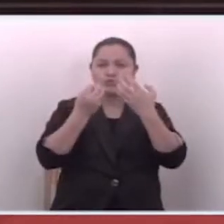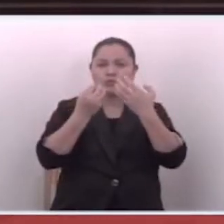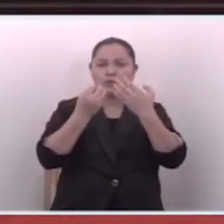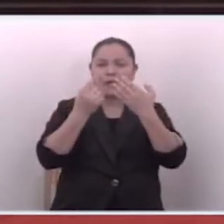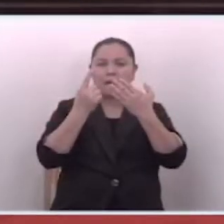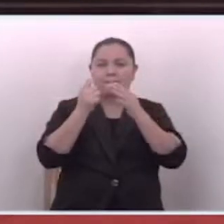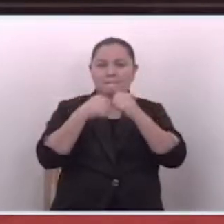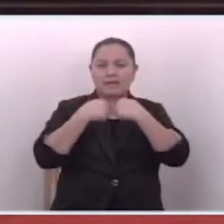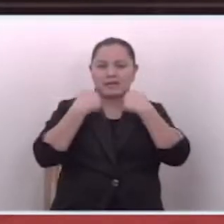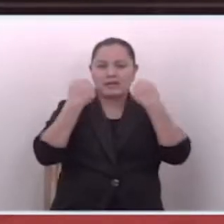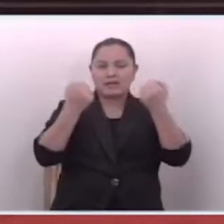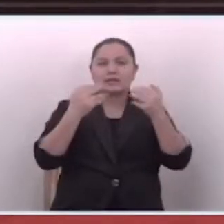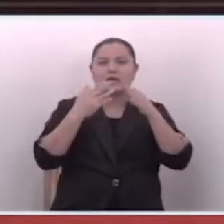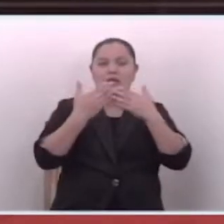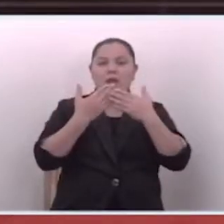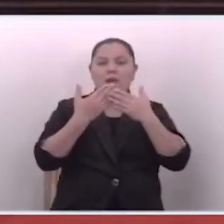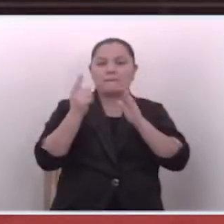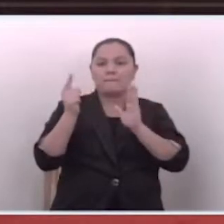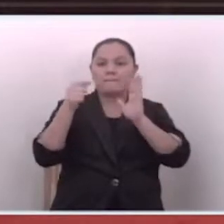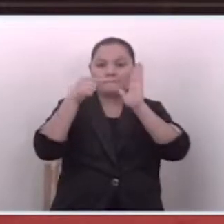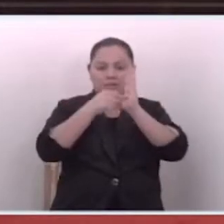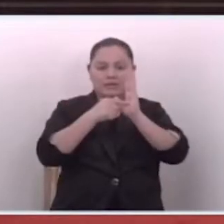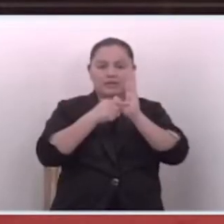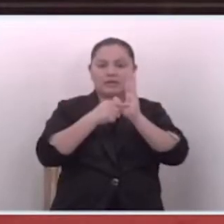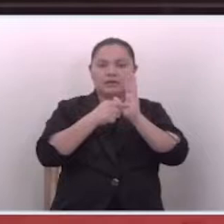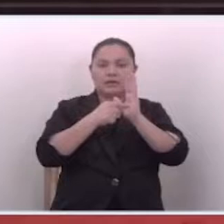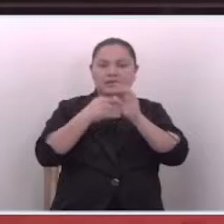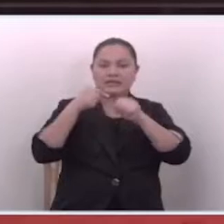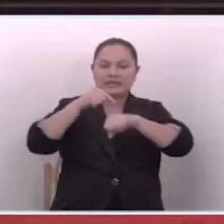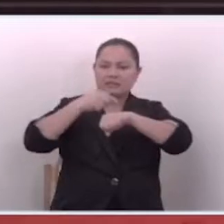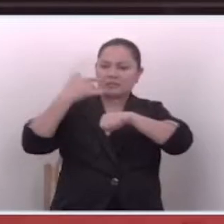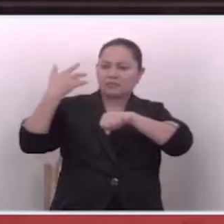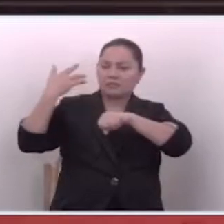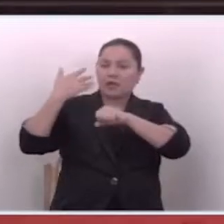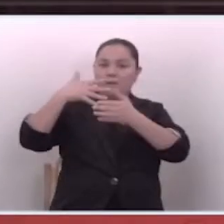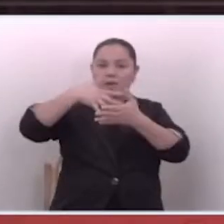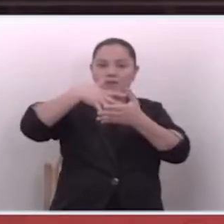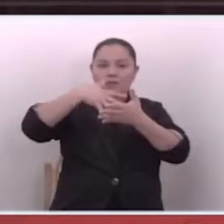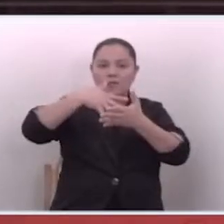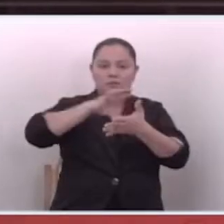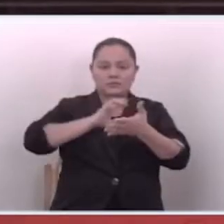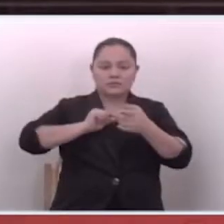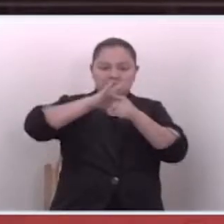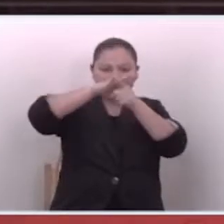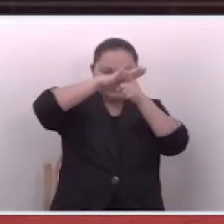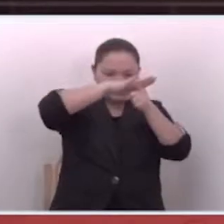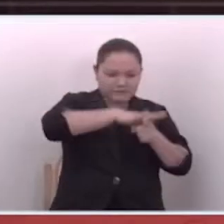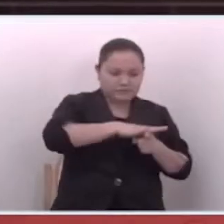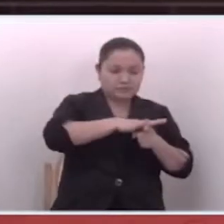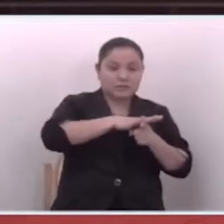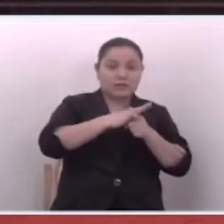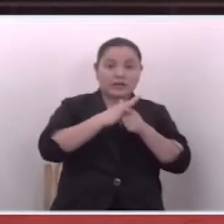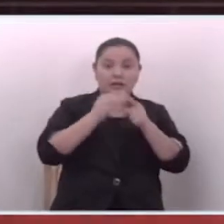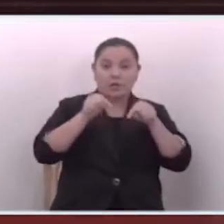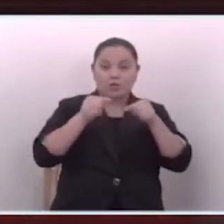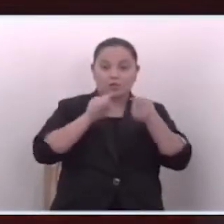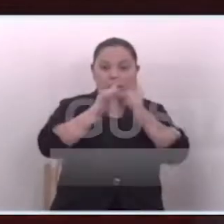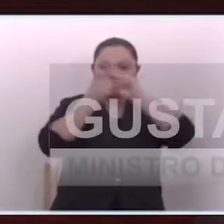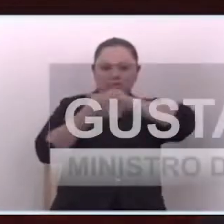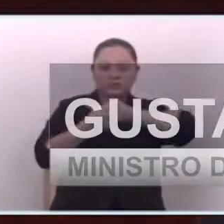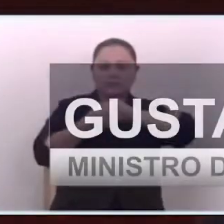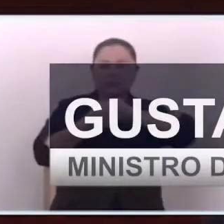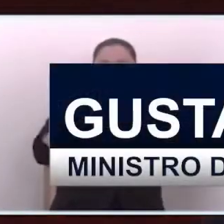décadas tuvieron sometido a nuestro pueblo salvadoreño, hemos logrado reducir los índices de